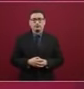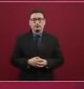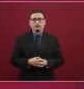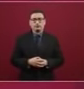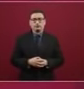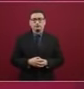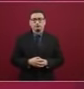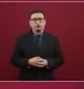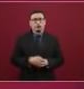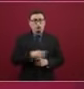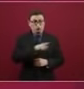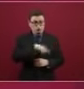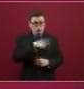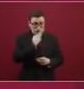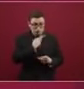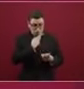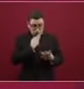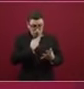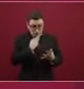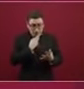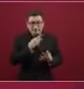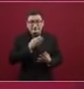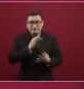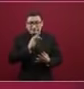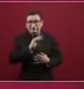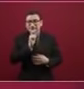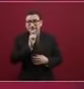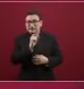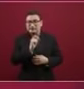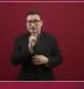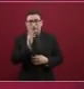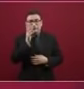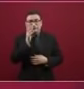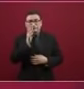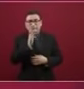cercano a lo que dices, o no está